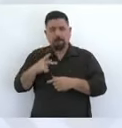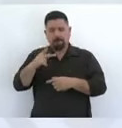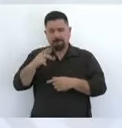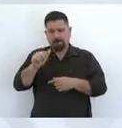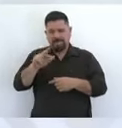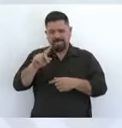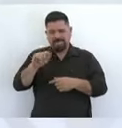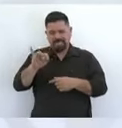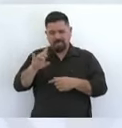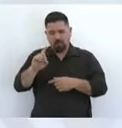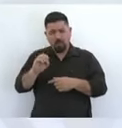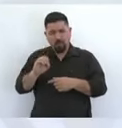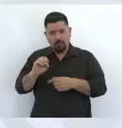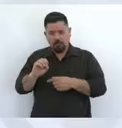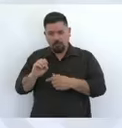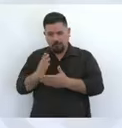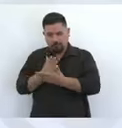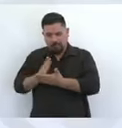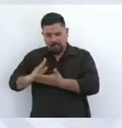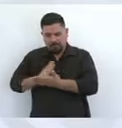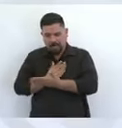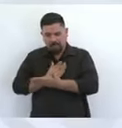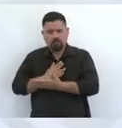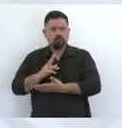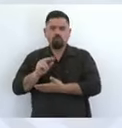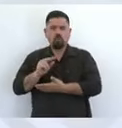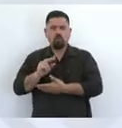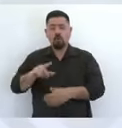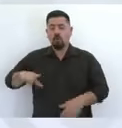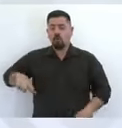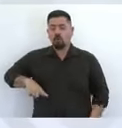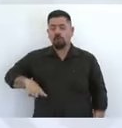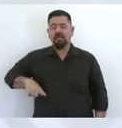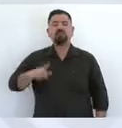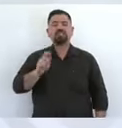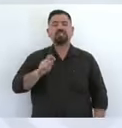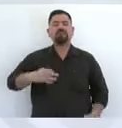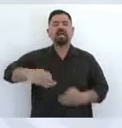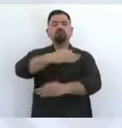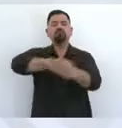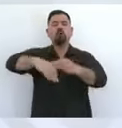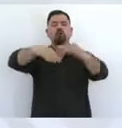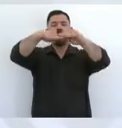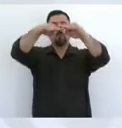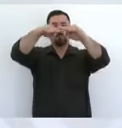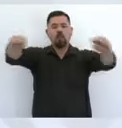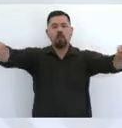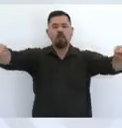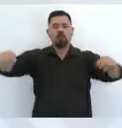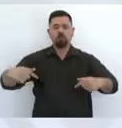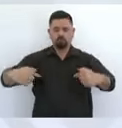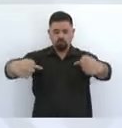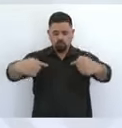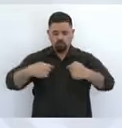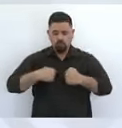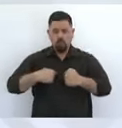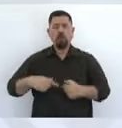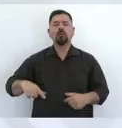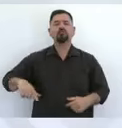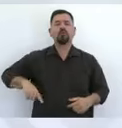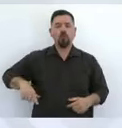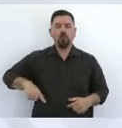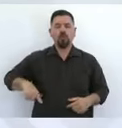indica, es una parte, gobierno es de todos. Nosotros somos